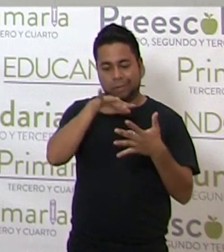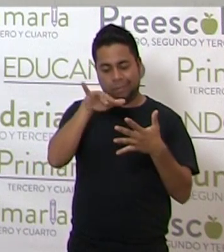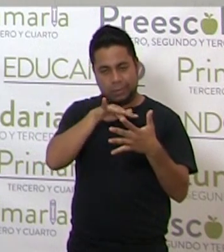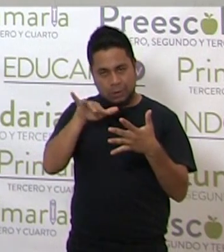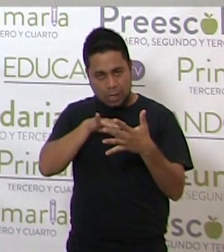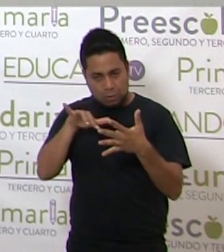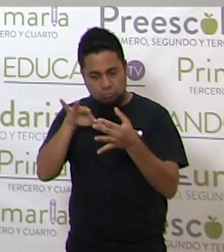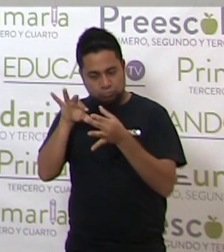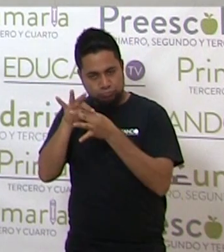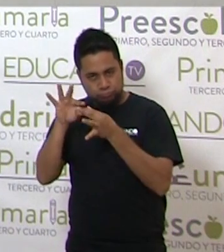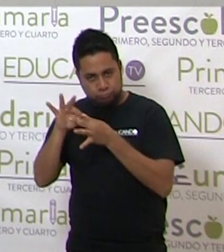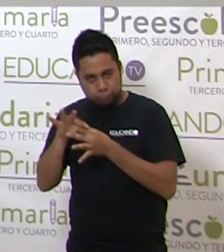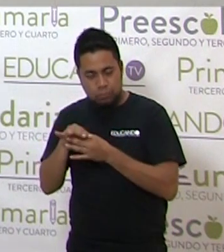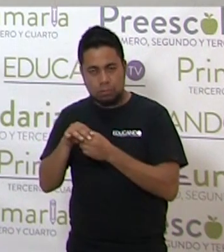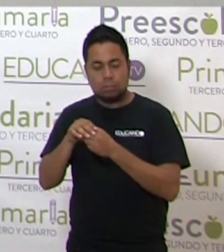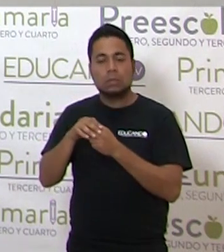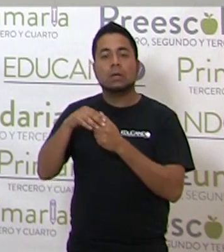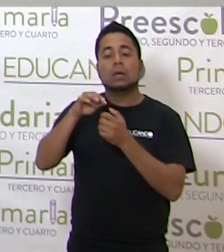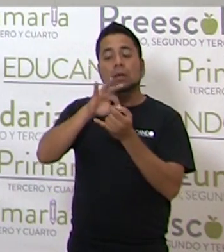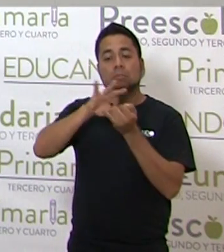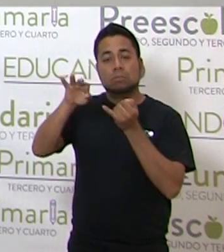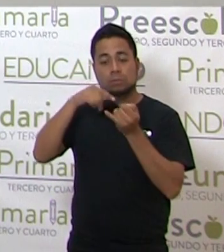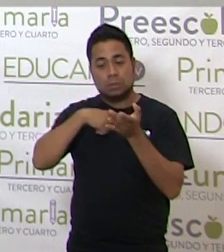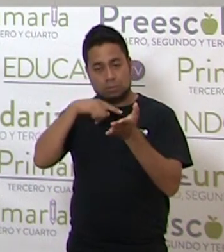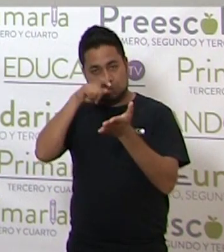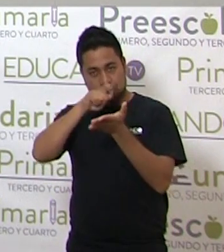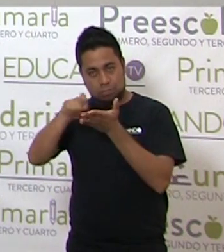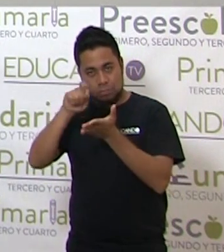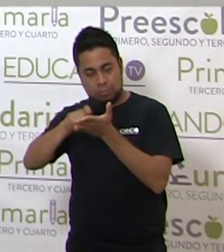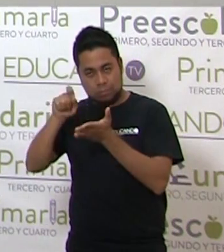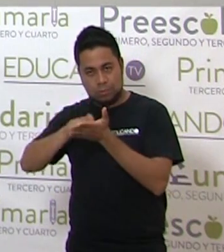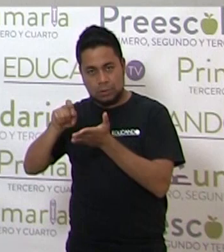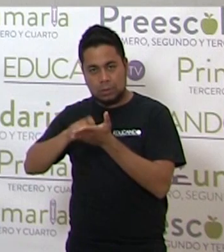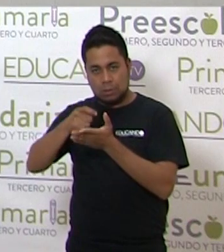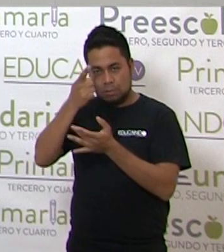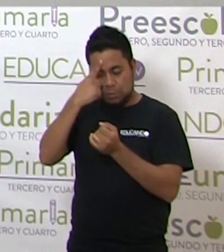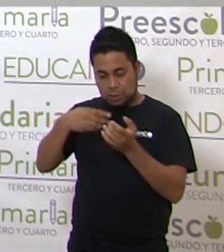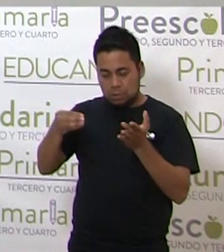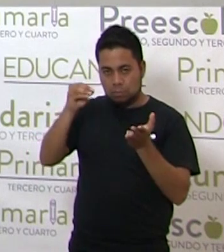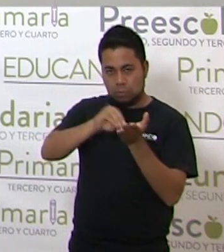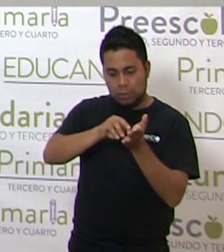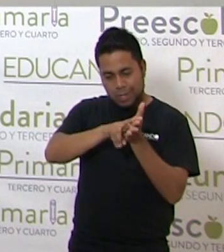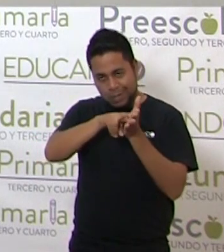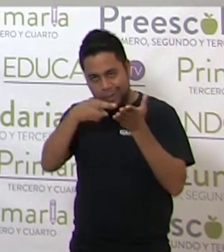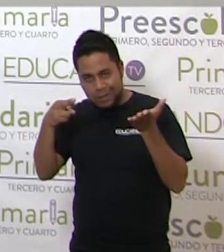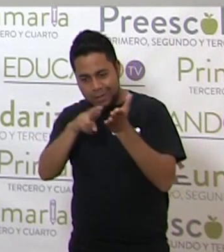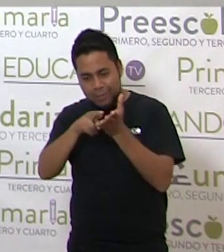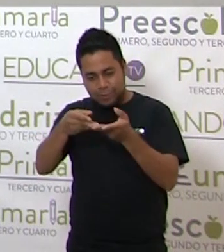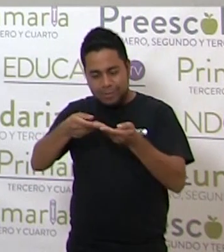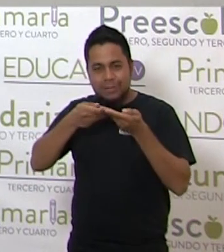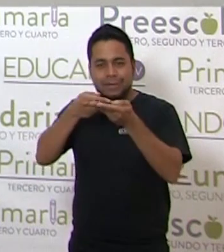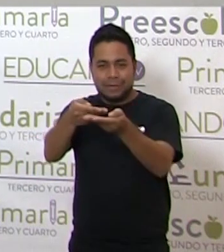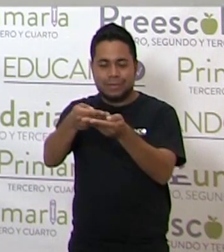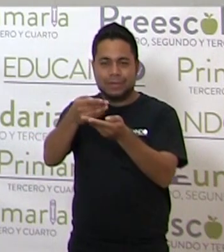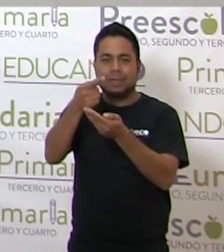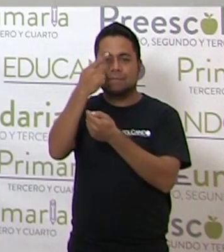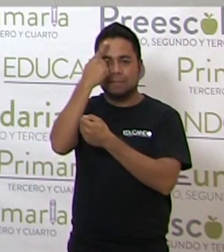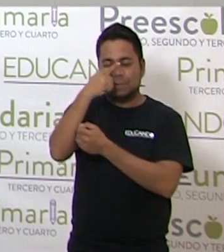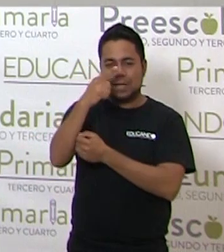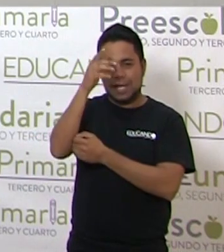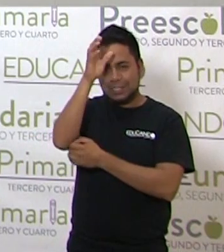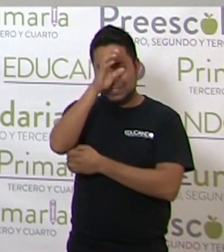Finalmente nosotros vamos a elaborar un texto expositivo para armar una revista de divulgación científica. Es un proyecto